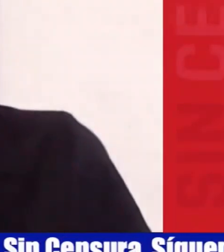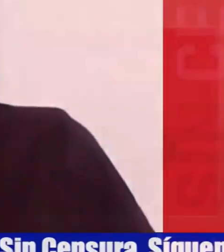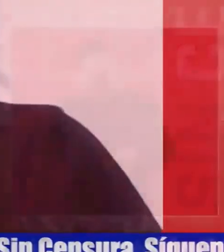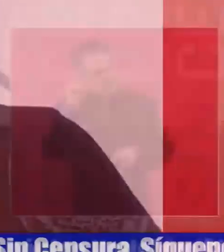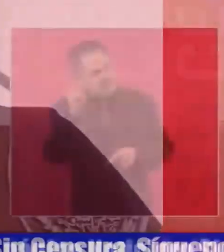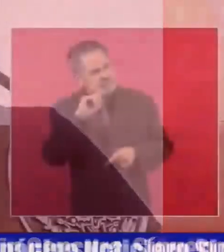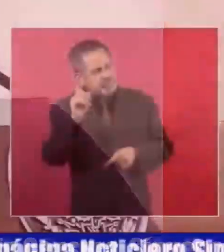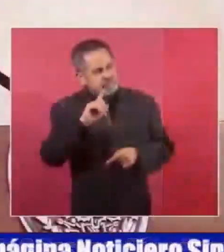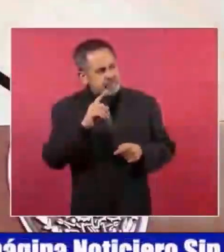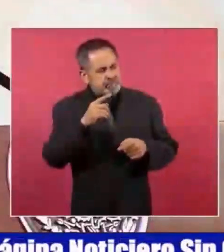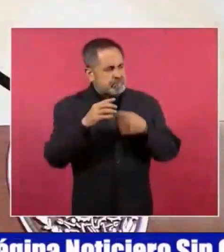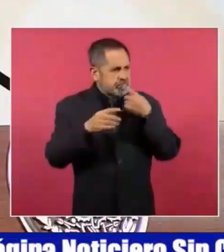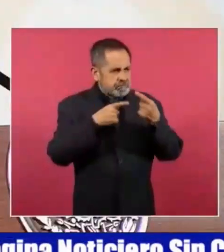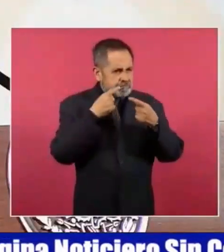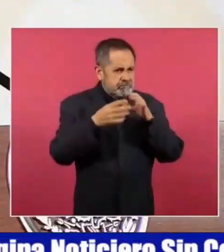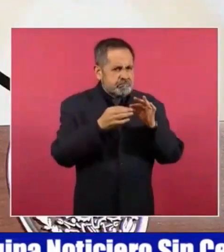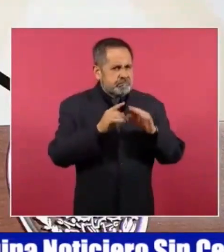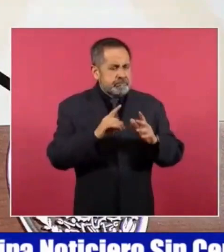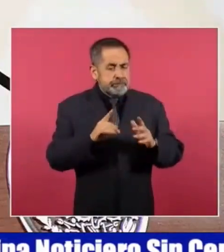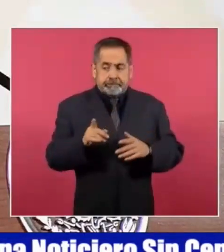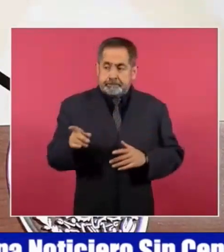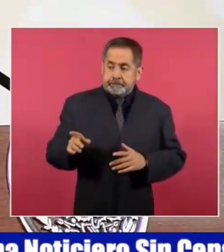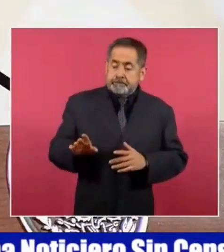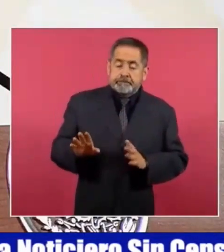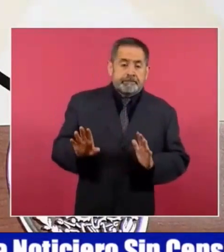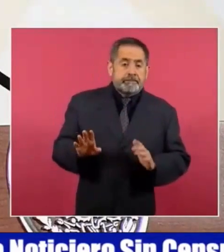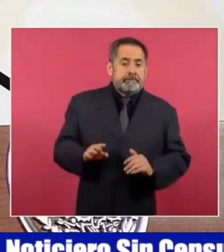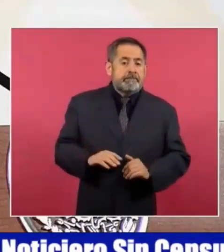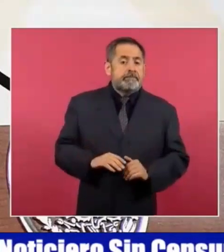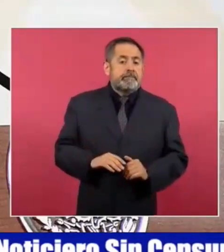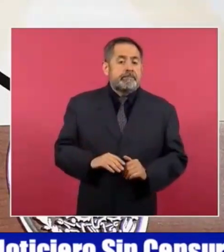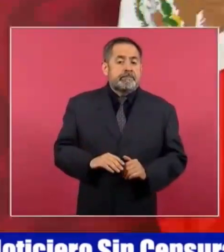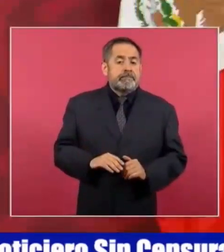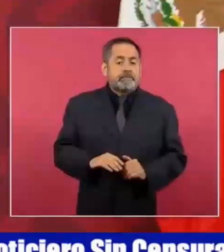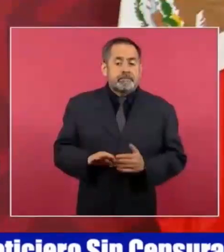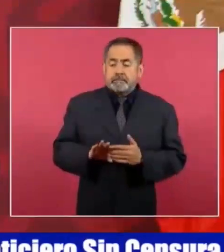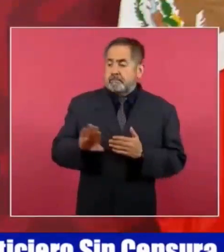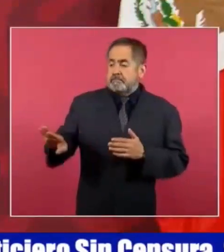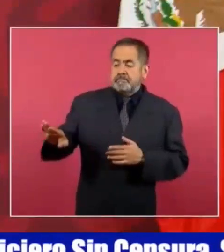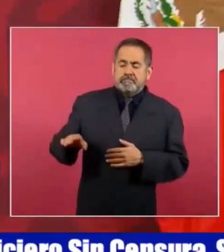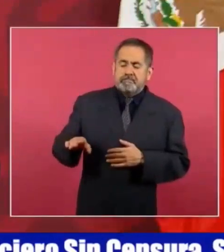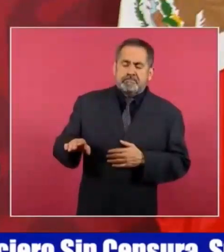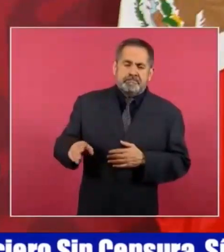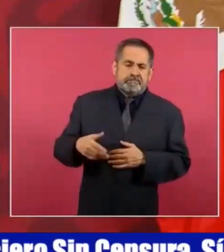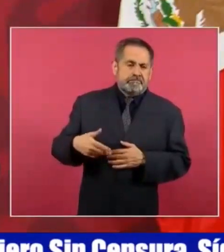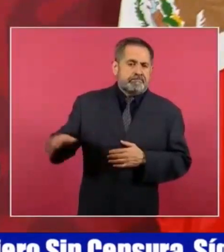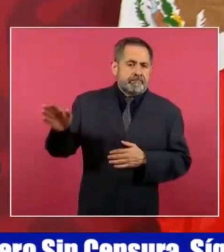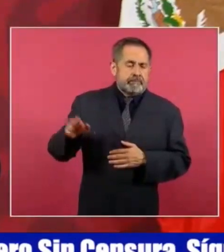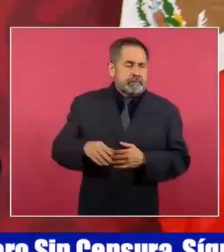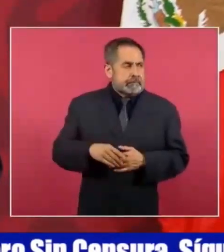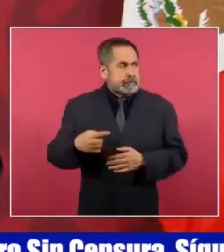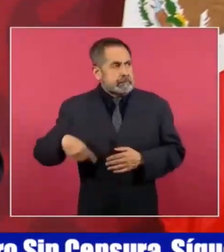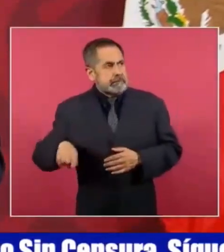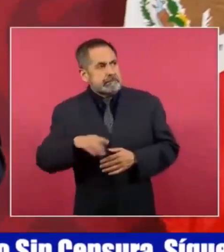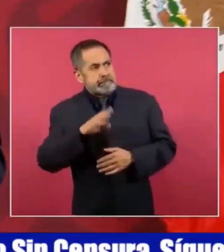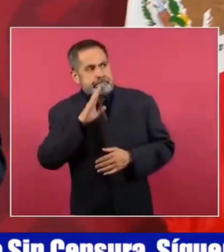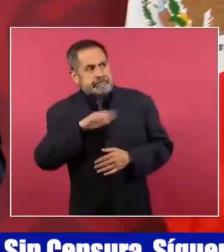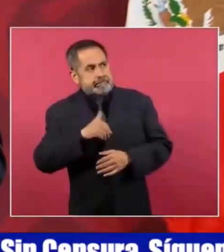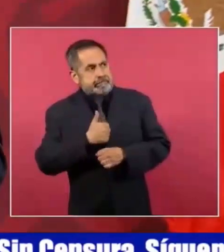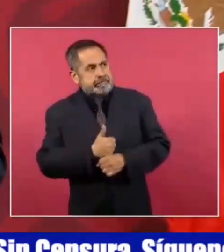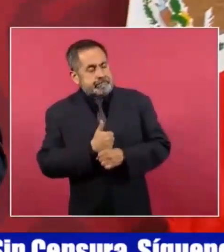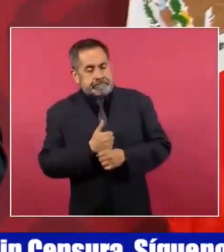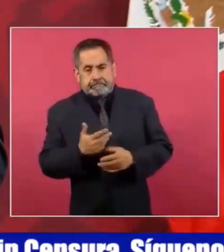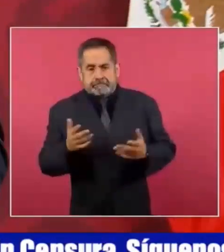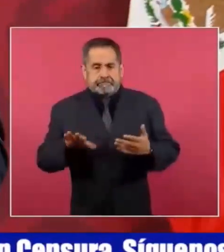oficiosa, se escapa toda la gente que con muchísimo trabajo, esfuerzo, recursos, se ha detenido y ha sido